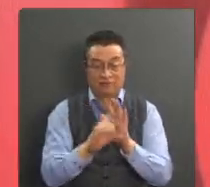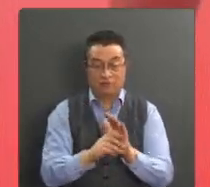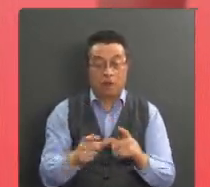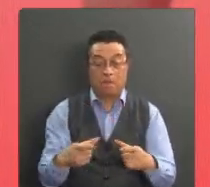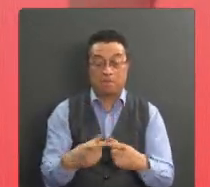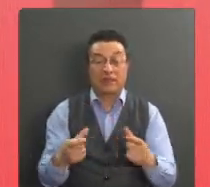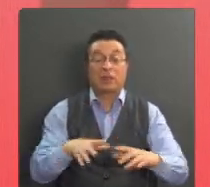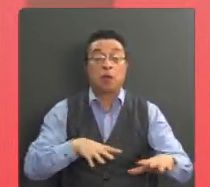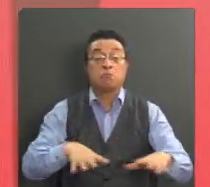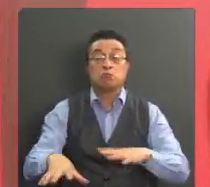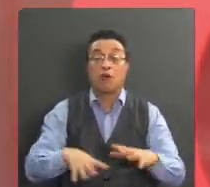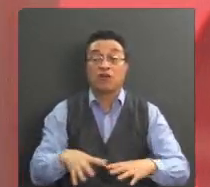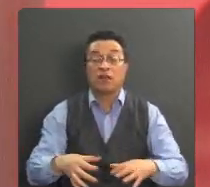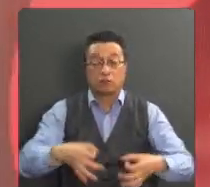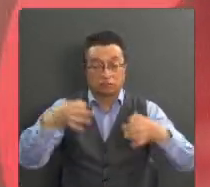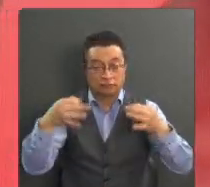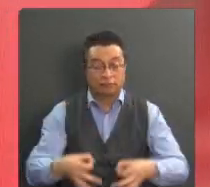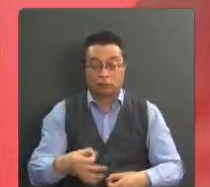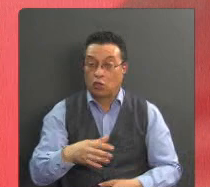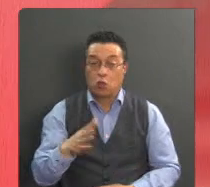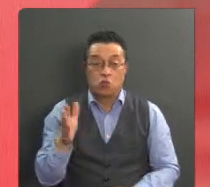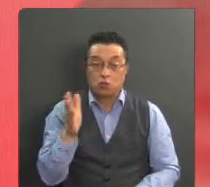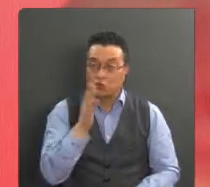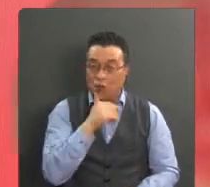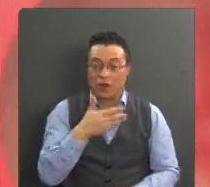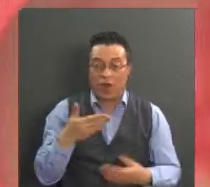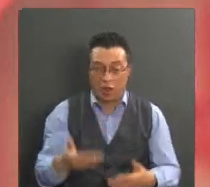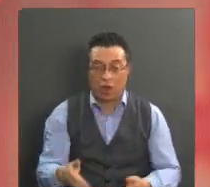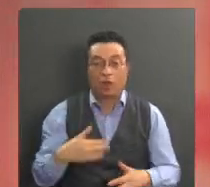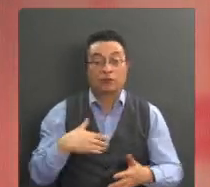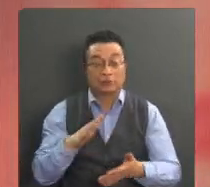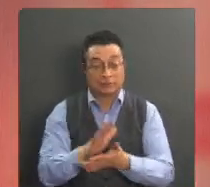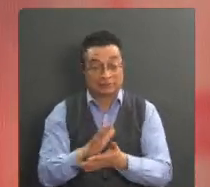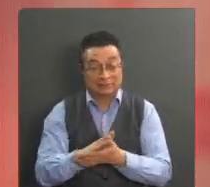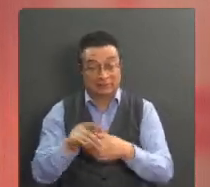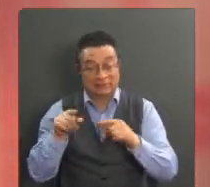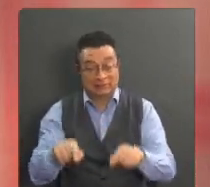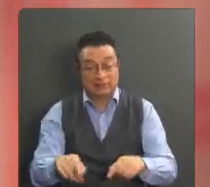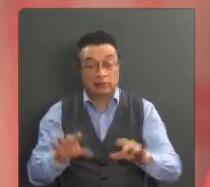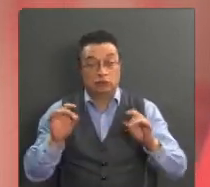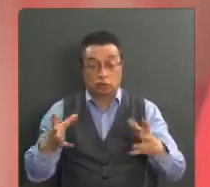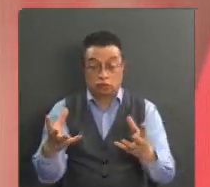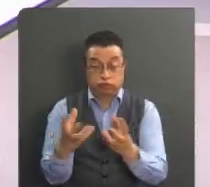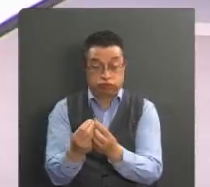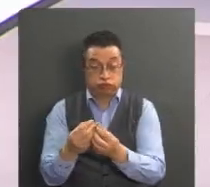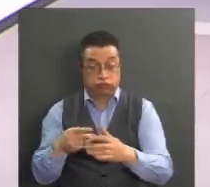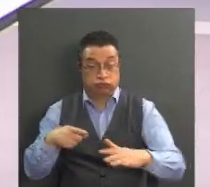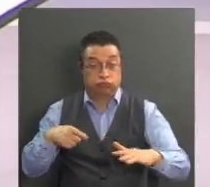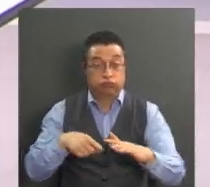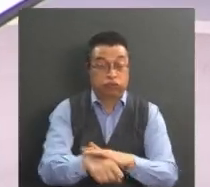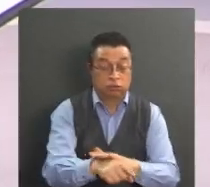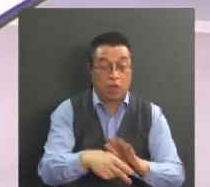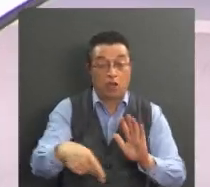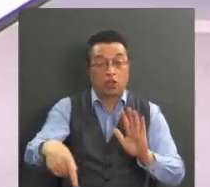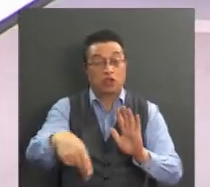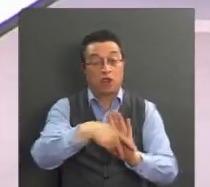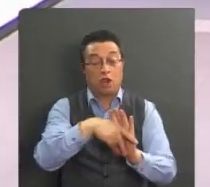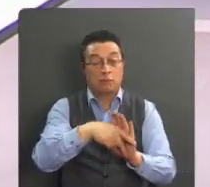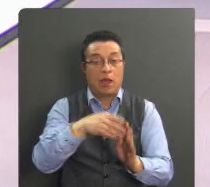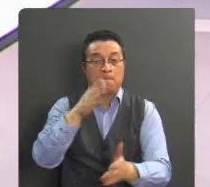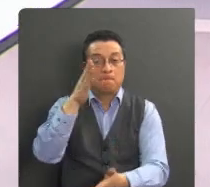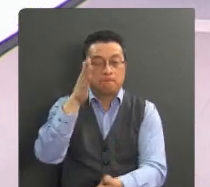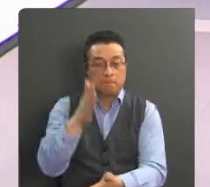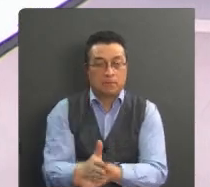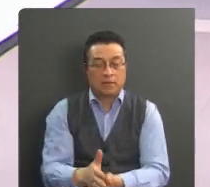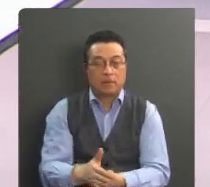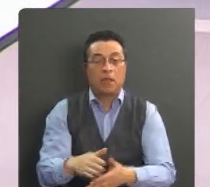movilidad actualizado. ¿Ah, sí? Al haber una ceremonia de estas características, que es masiva, evidentemente la normativa exige el